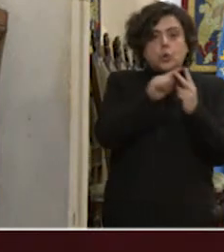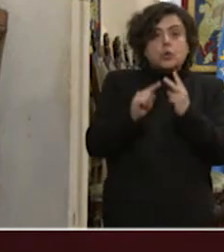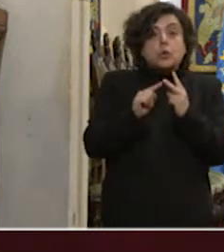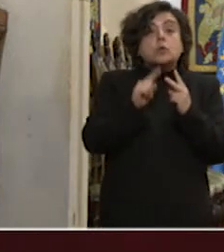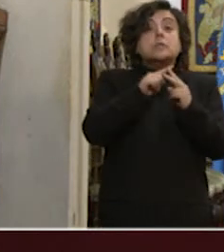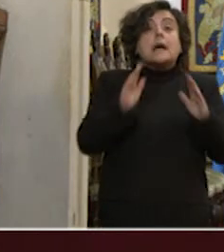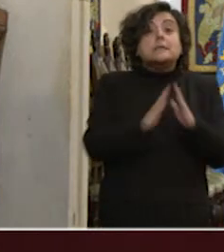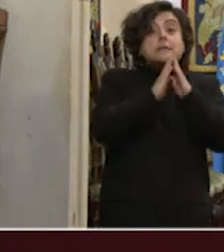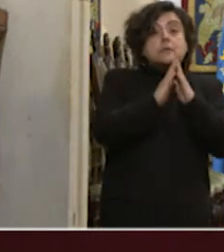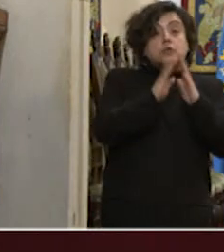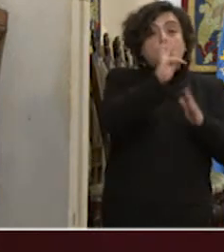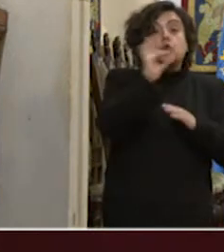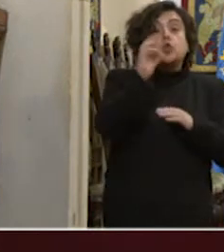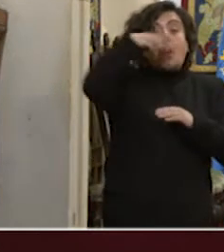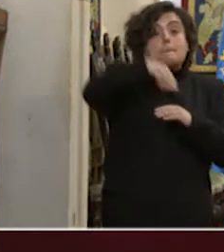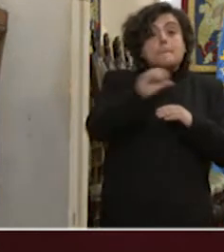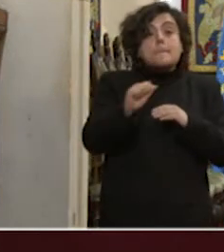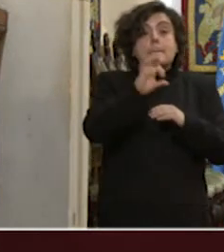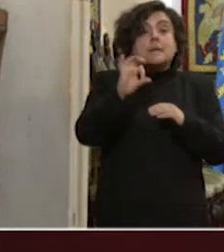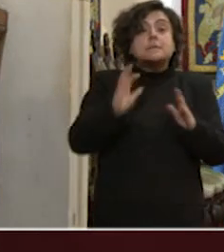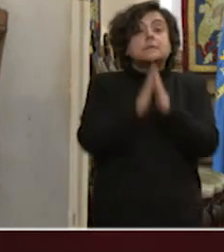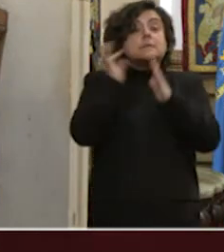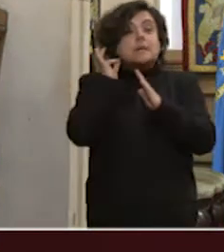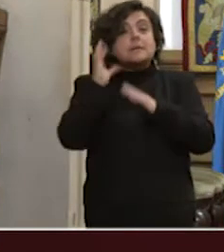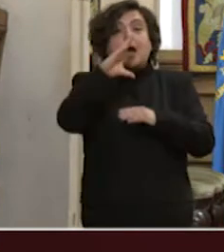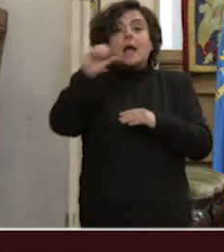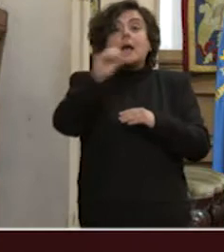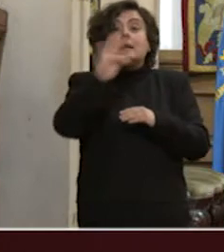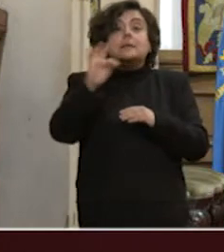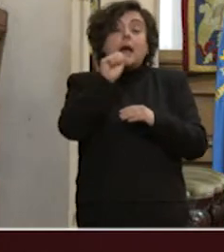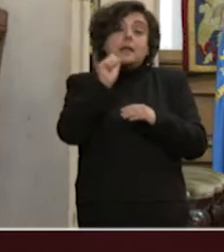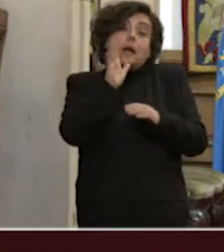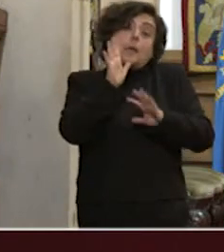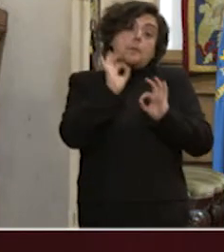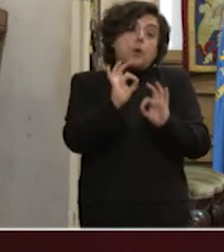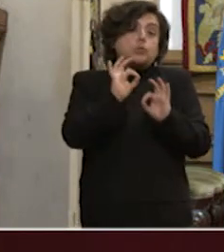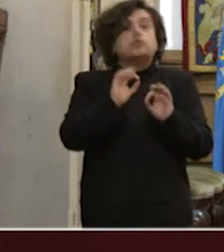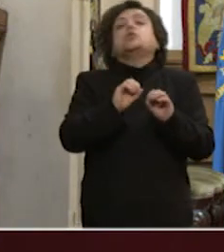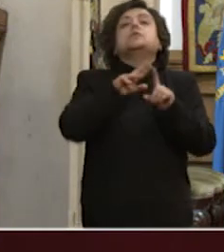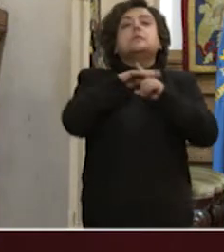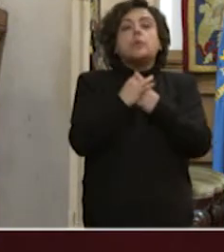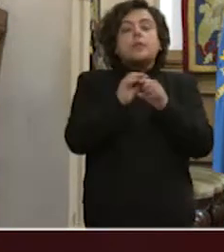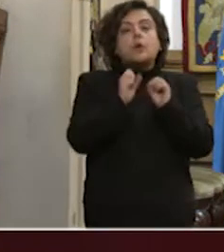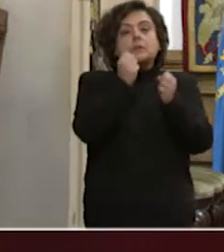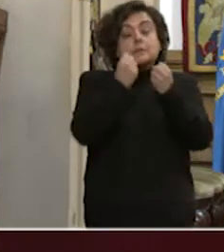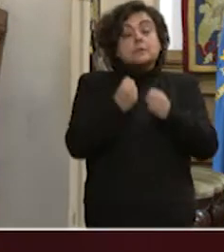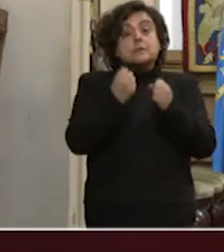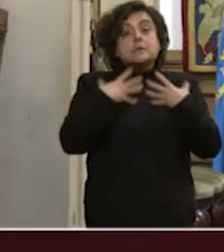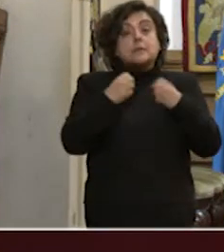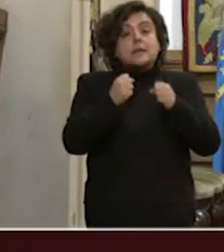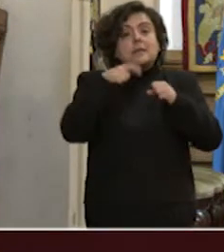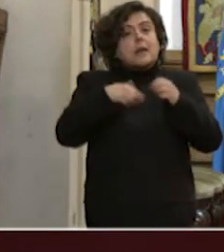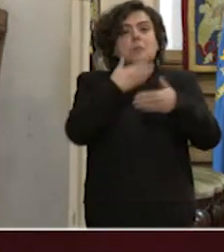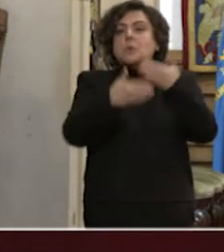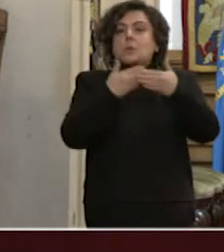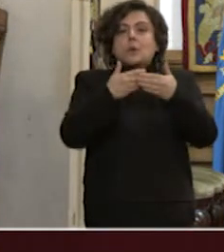Santo Tomás de Aquino y Santa Catalina de Alejandría, que debido a las restricciones causadas por la situación sanitaria no hemos podido desarrollar de